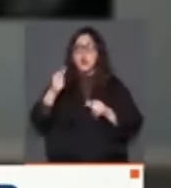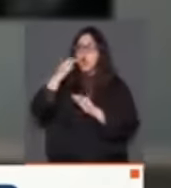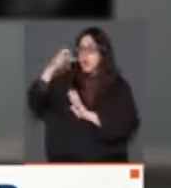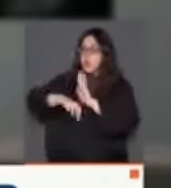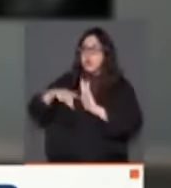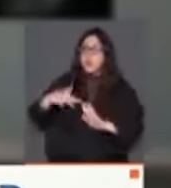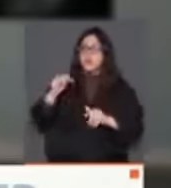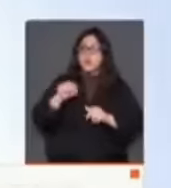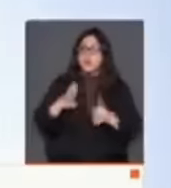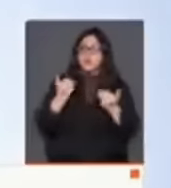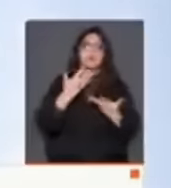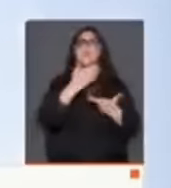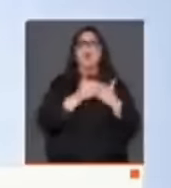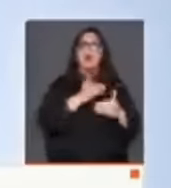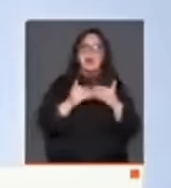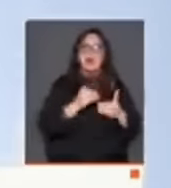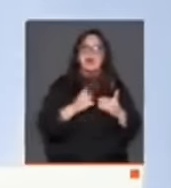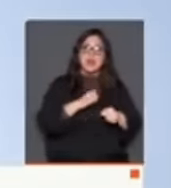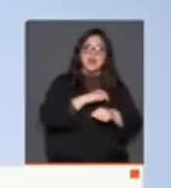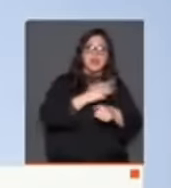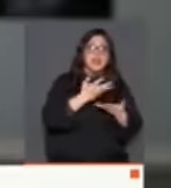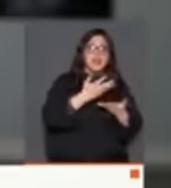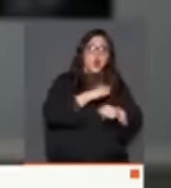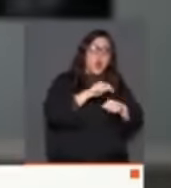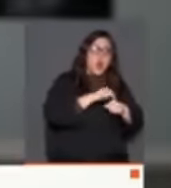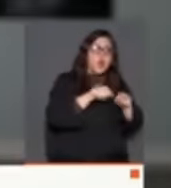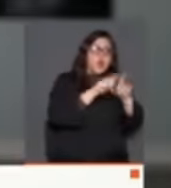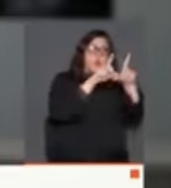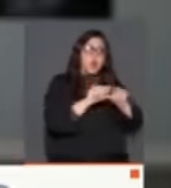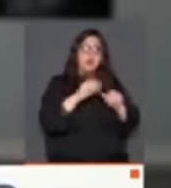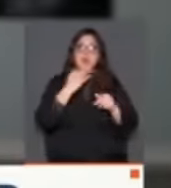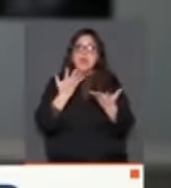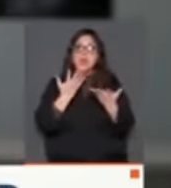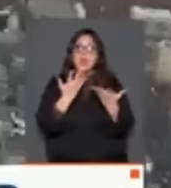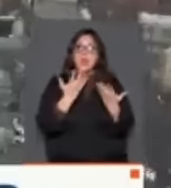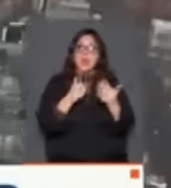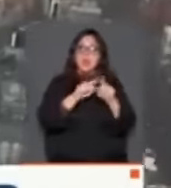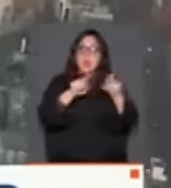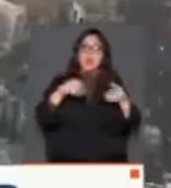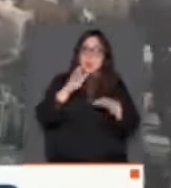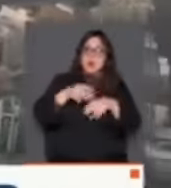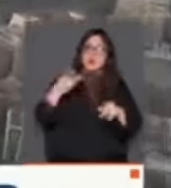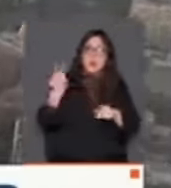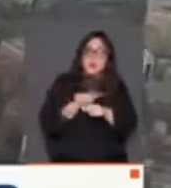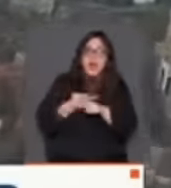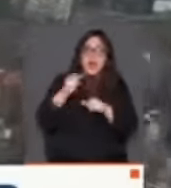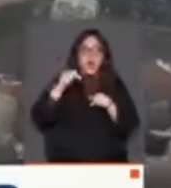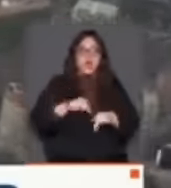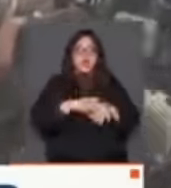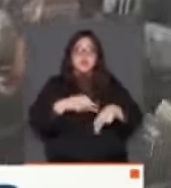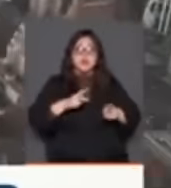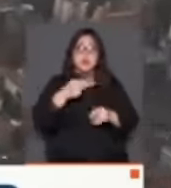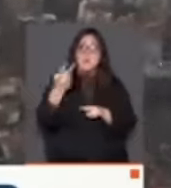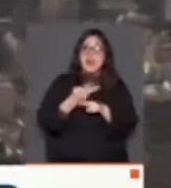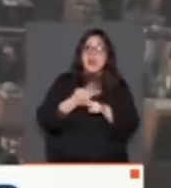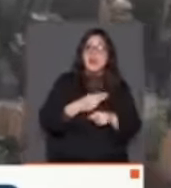requiere para avanzar medidas, obras de mitigación. Y también claro. Por lo mismo vamos recibiendo metros cuadrados disponibles para arrendar. Hoy día hay disponibilidad para arrendar entre